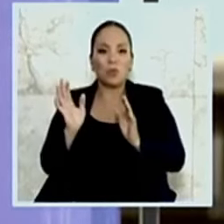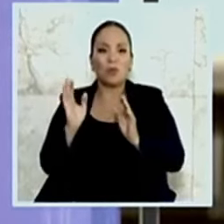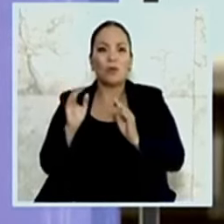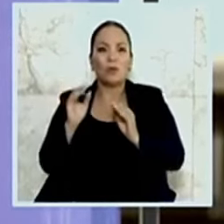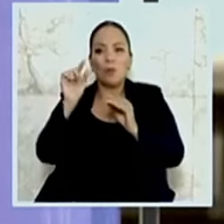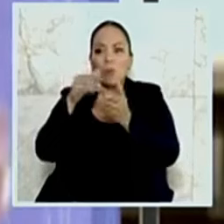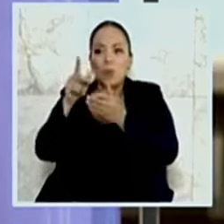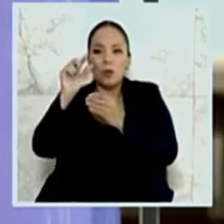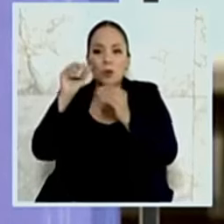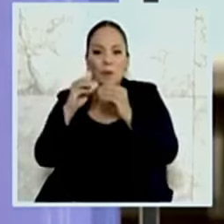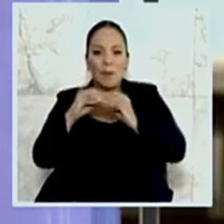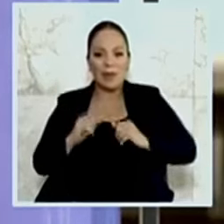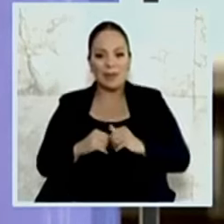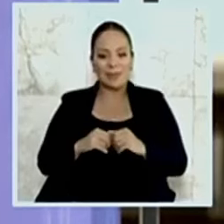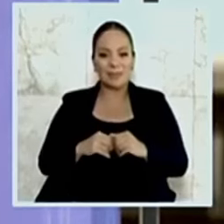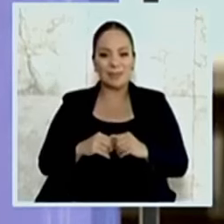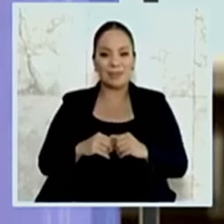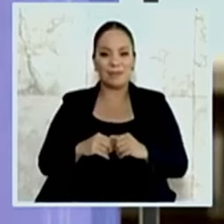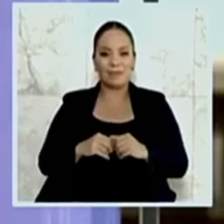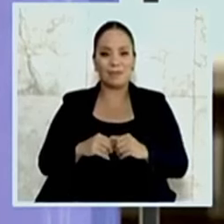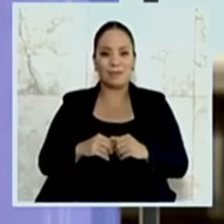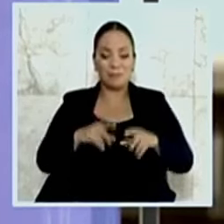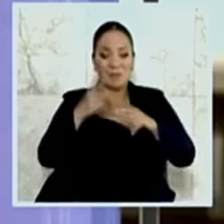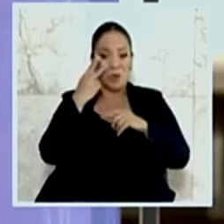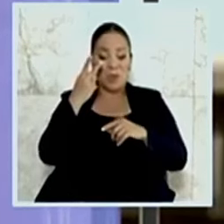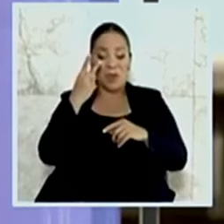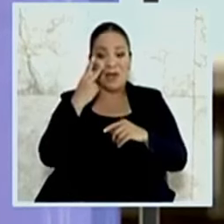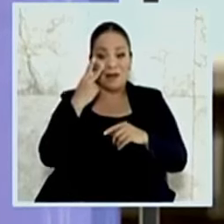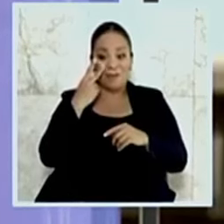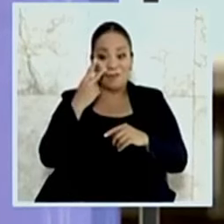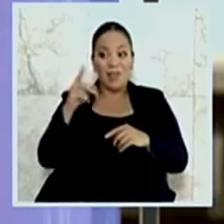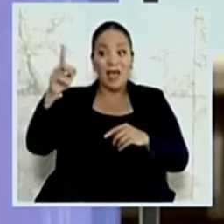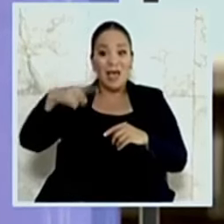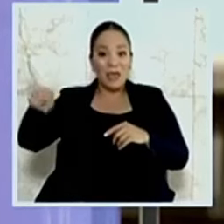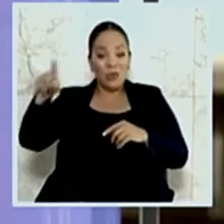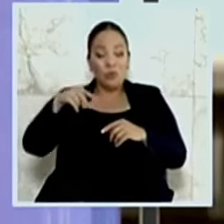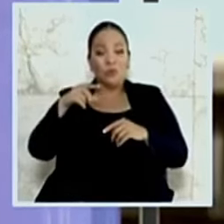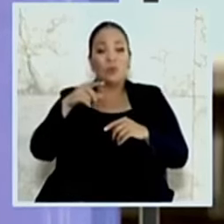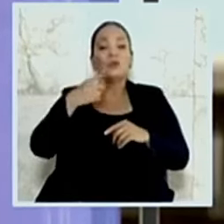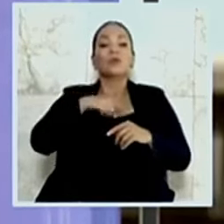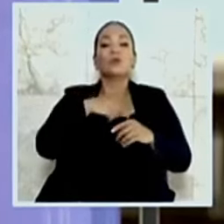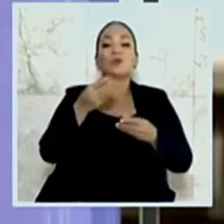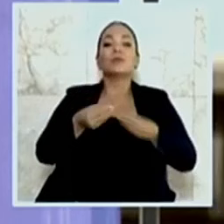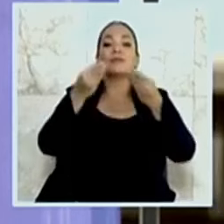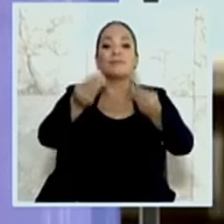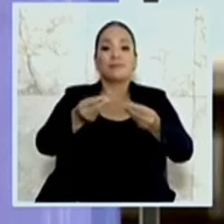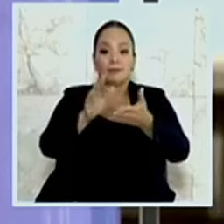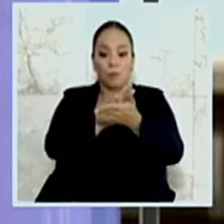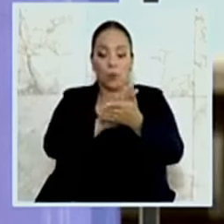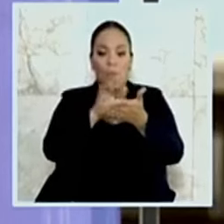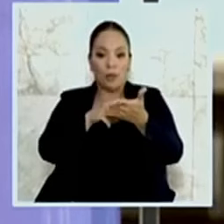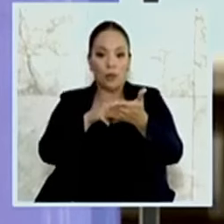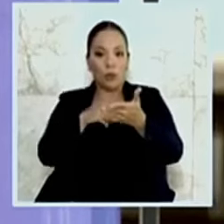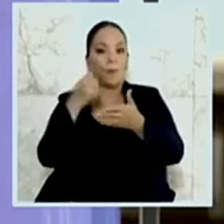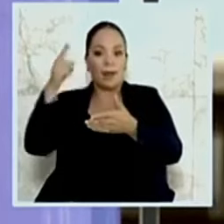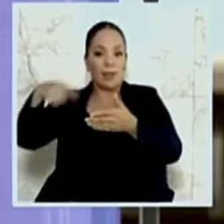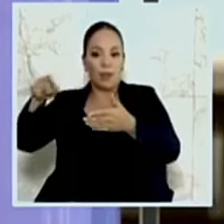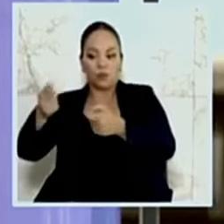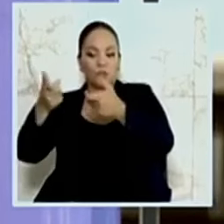enorme mayoría de ellos. Tal vez algún presidente ejecutivo, colega mío, le hubiera tocado, y buena la hora, pagar un poquito